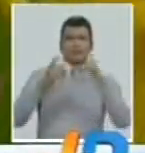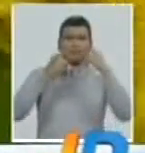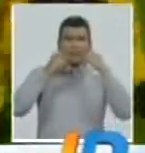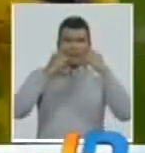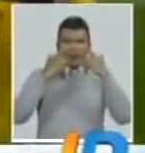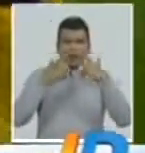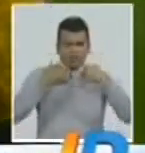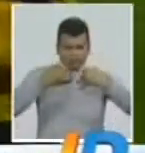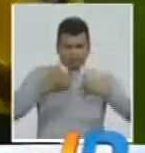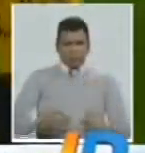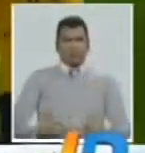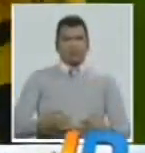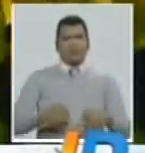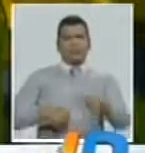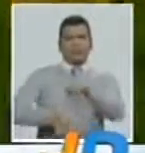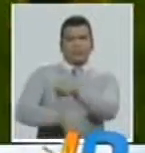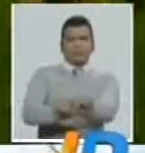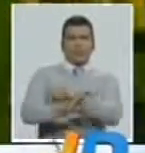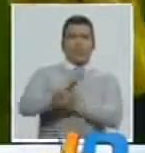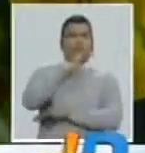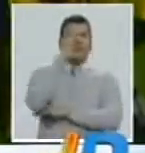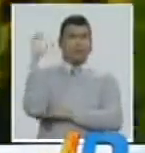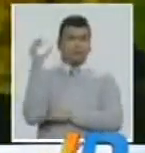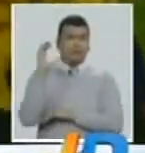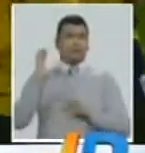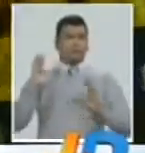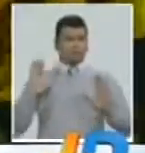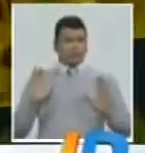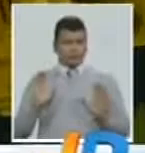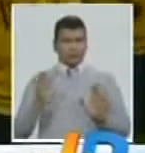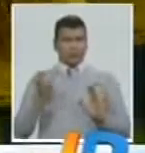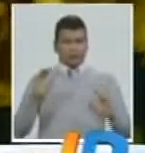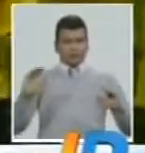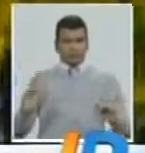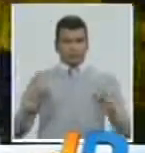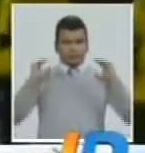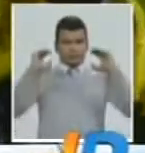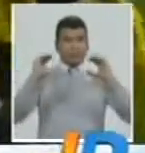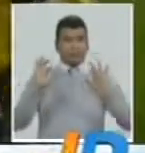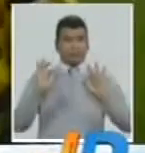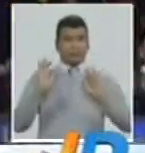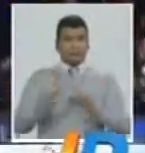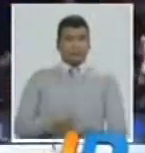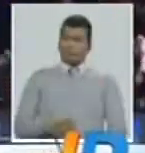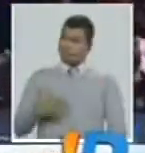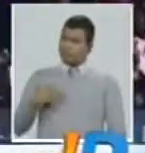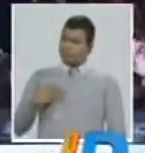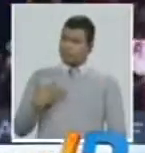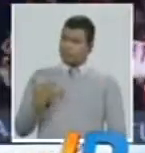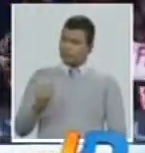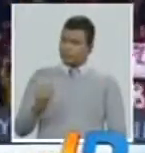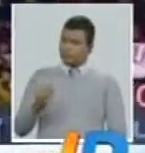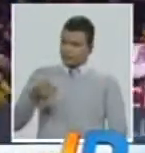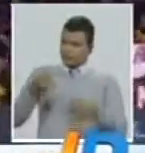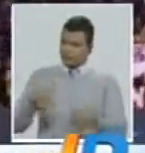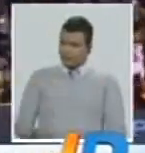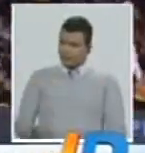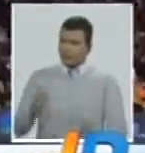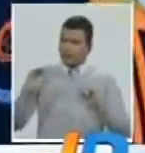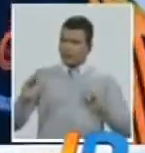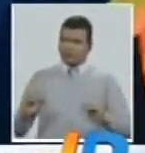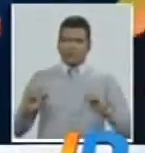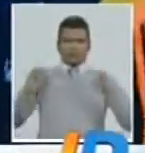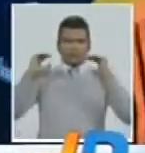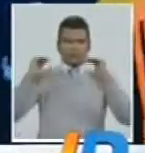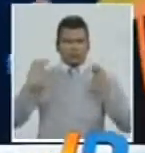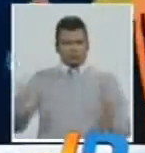que nos representa el fútbol colombiano y saber de que ahora estamos en un posicionamiento muy alto. ¿Sentís que has dimensionado y que has mejorado